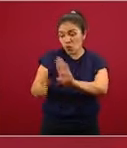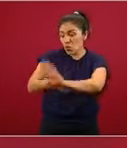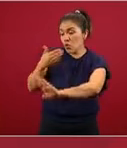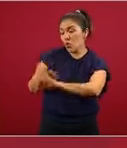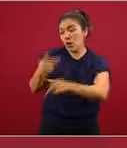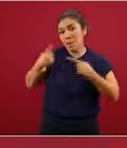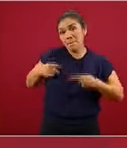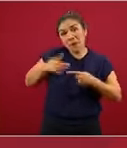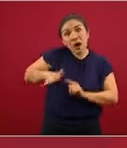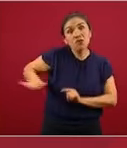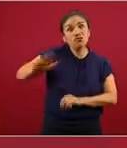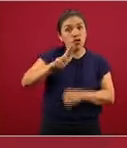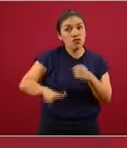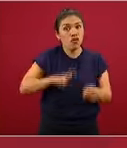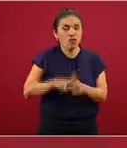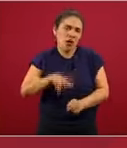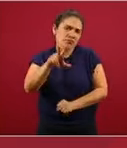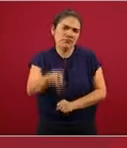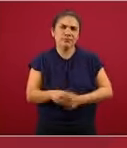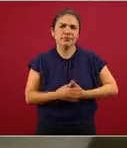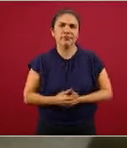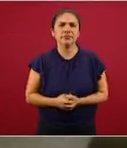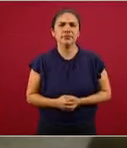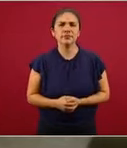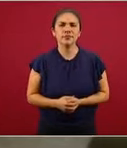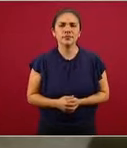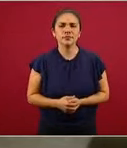economías populares.